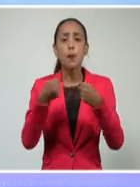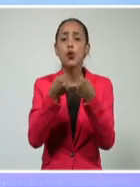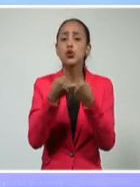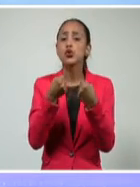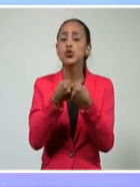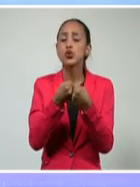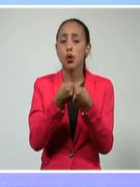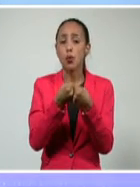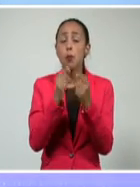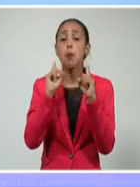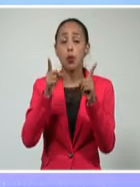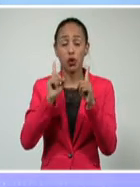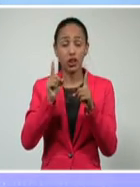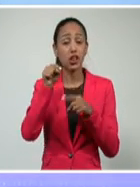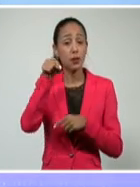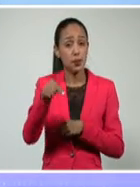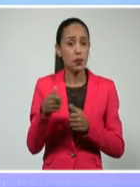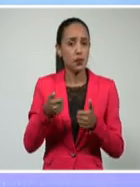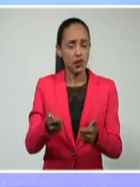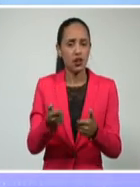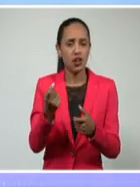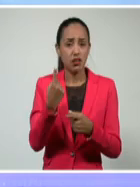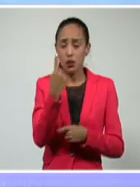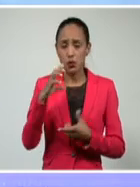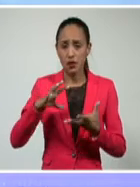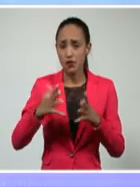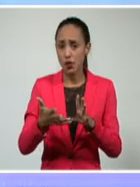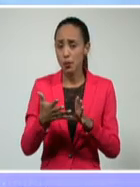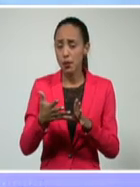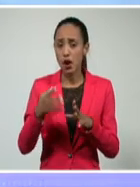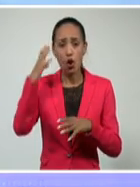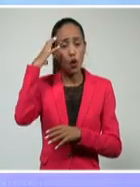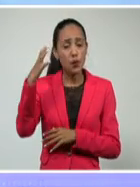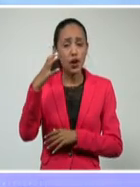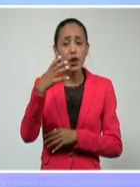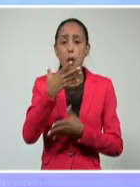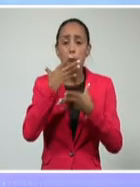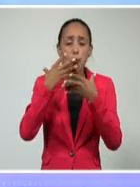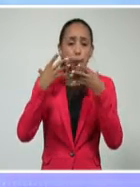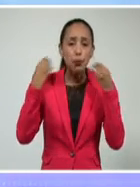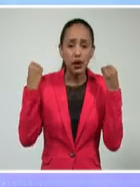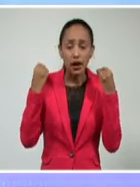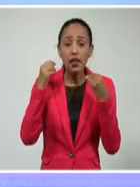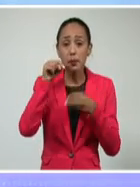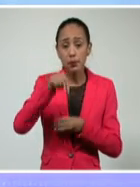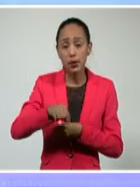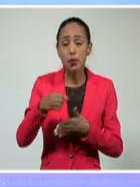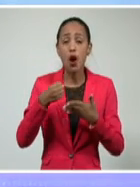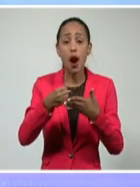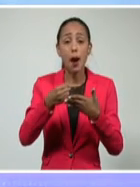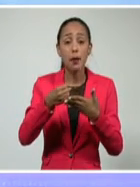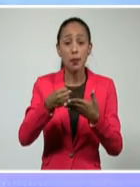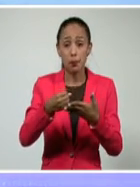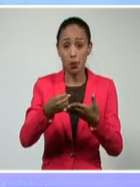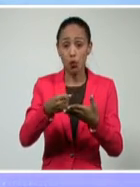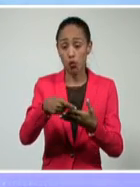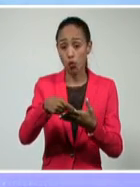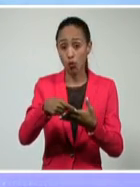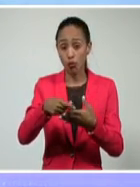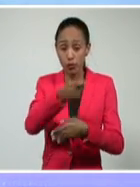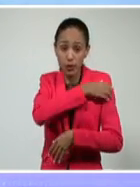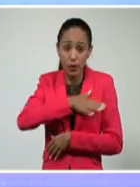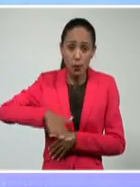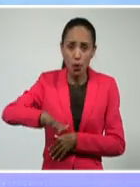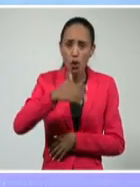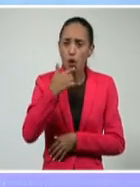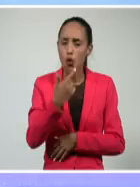única forma posible de hacer que el gobierno pierda apoyo interno es provocando la decepción y el desánimo a través de la insatisfacción y